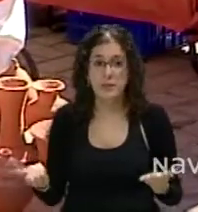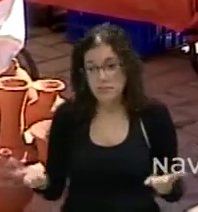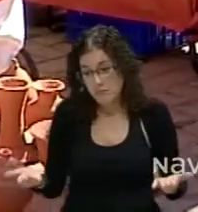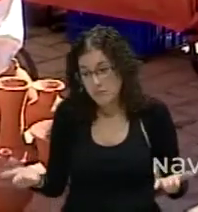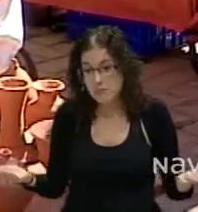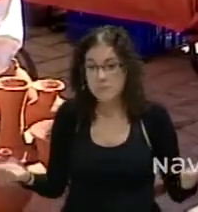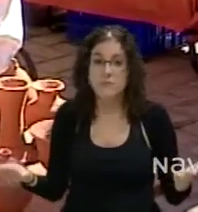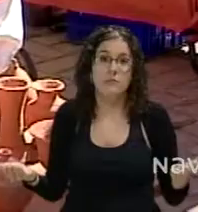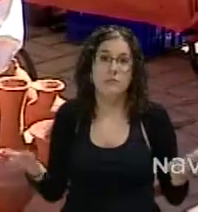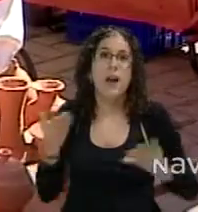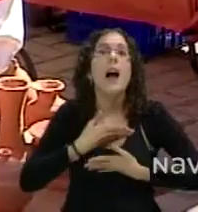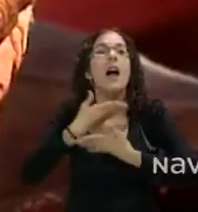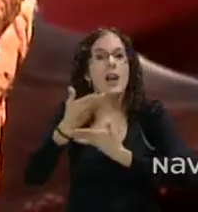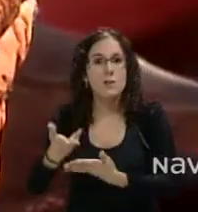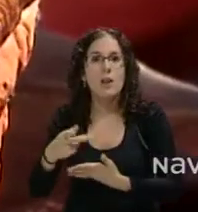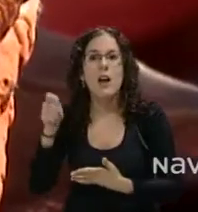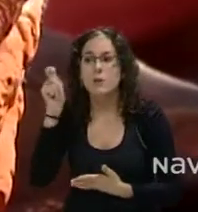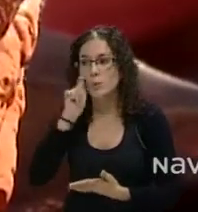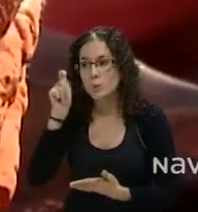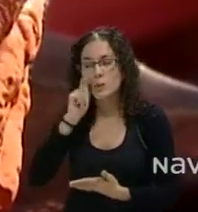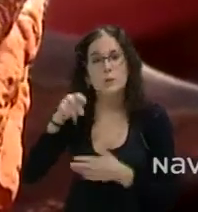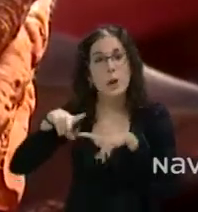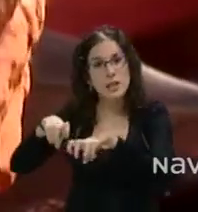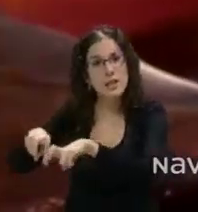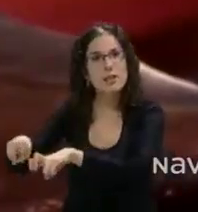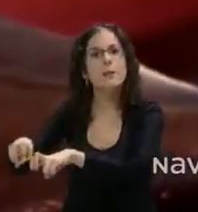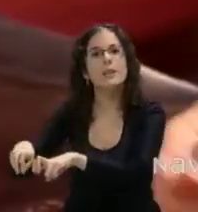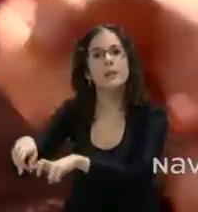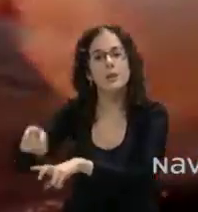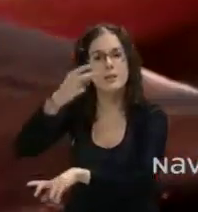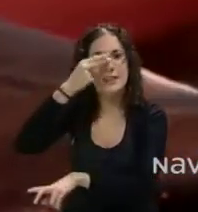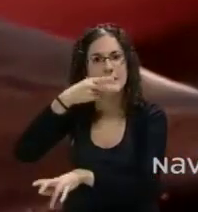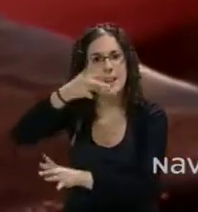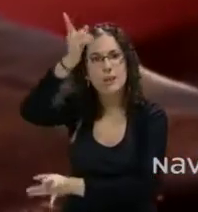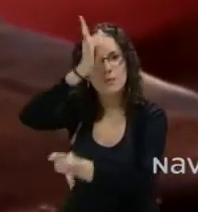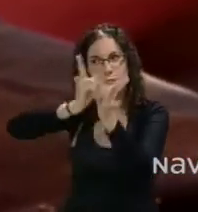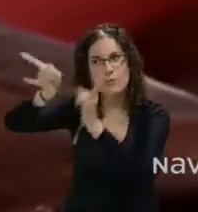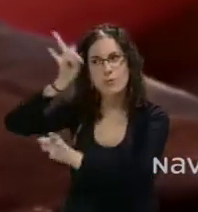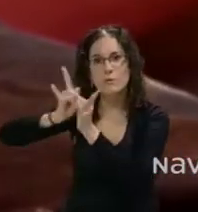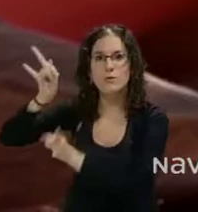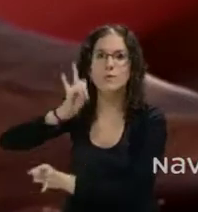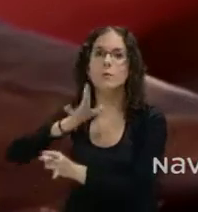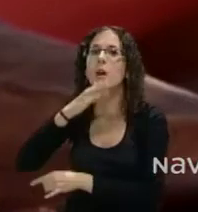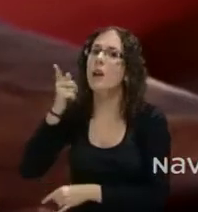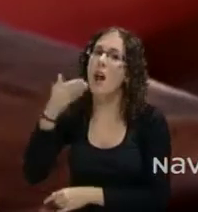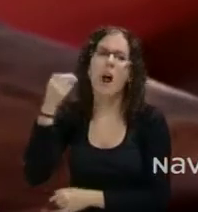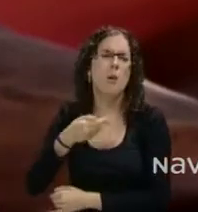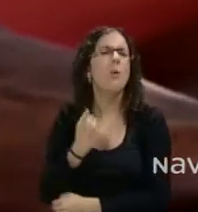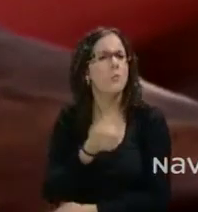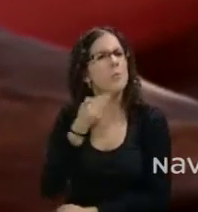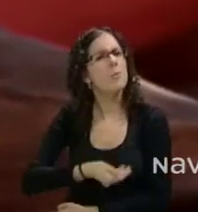favorecer el yacimiento arqueológico, que es otra de las cosas grandes, del patrimonio grande que tenemos en